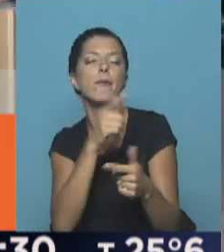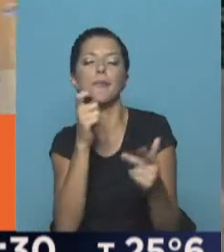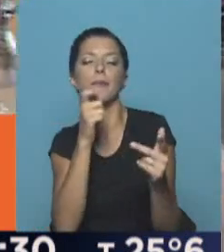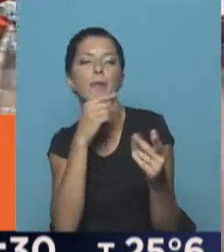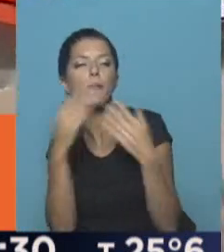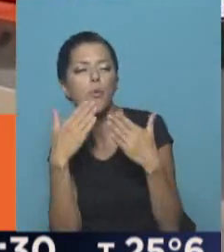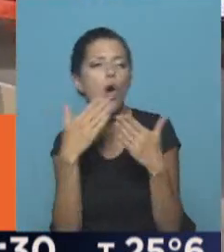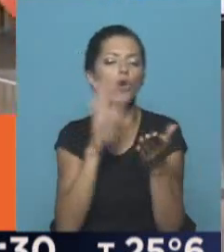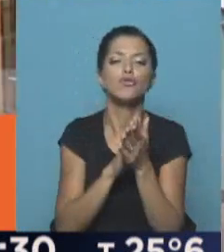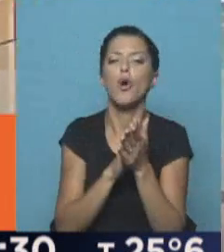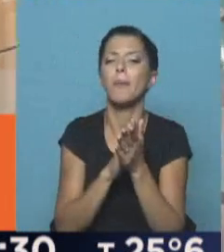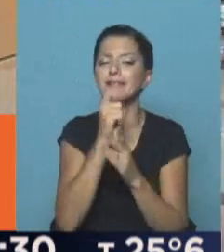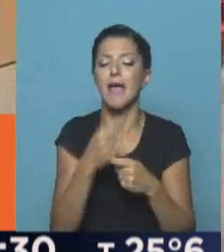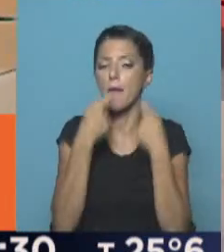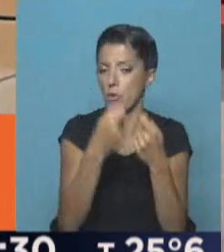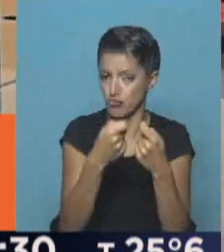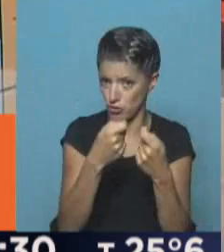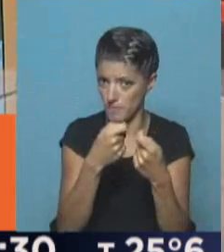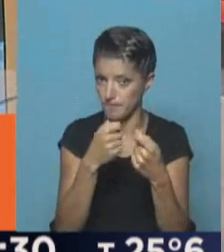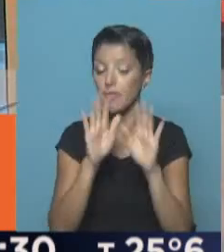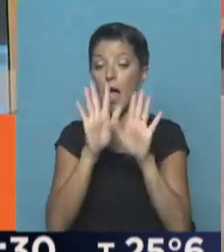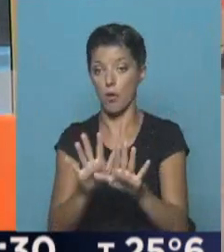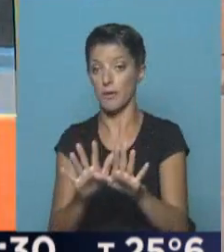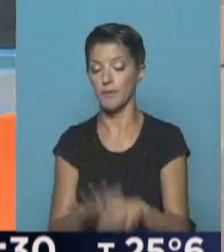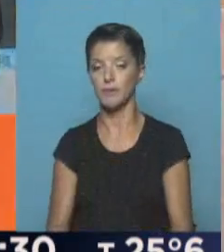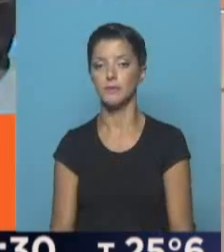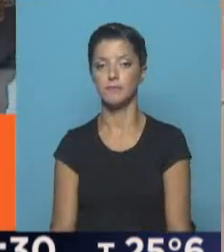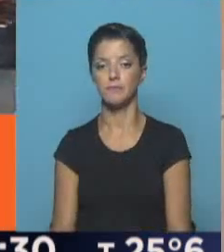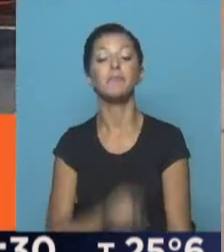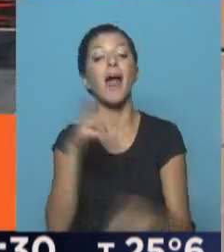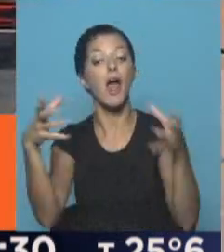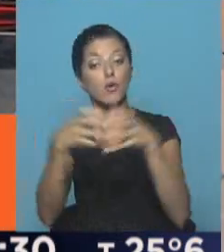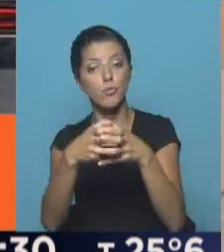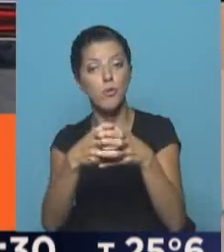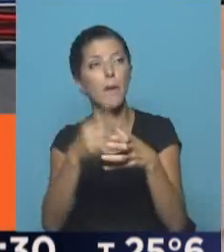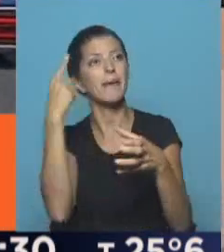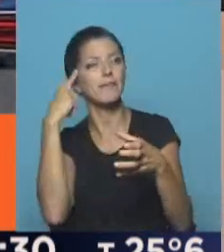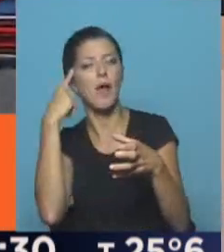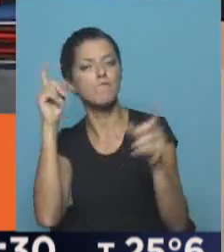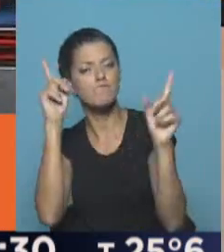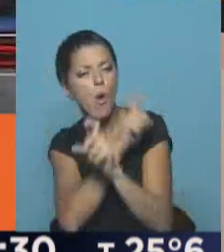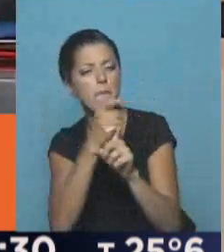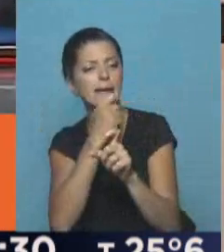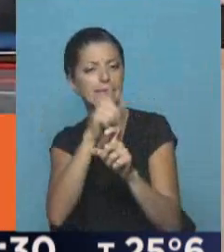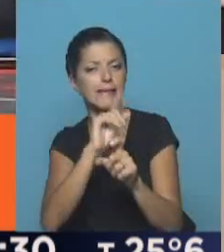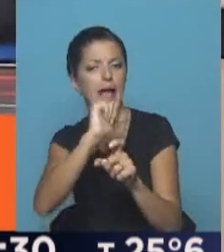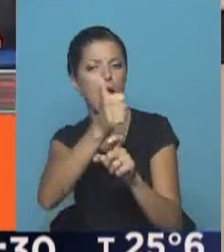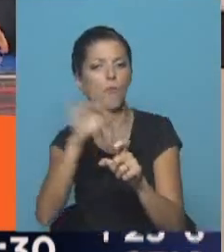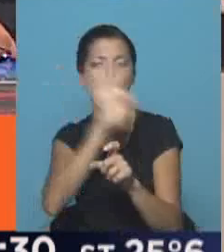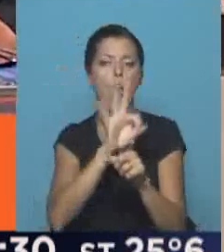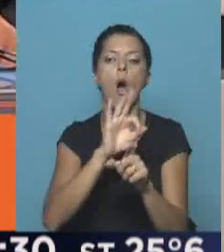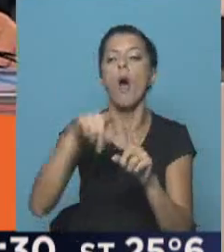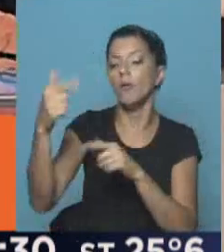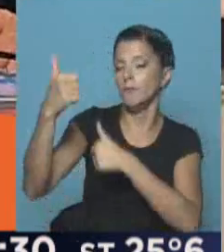la administración Putin, el problema es no si va a ganar o sufre alguna amenaza de